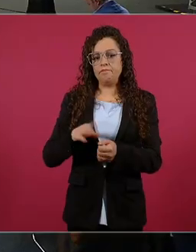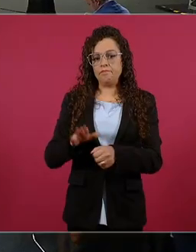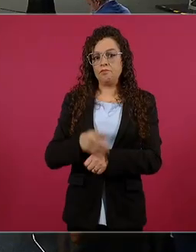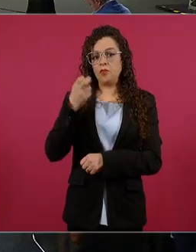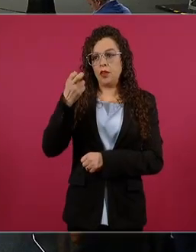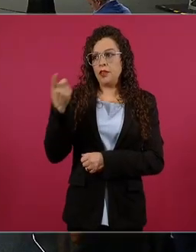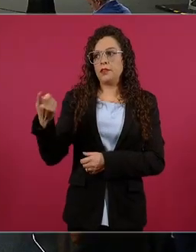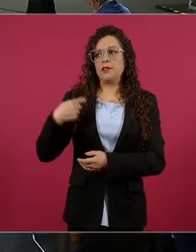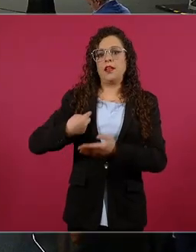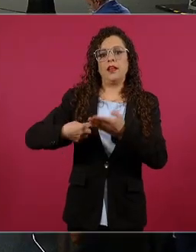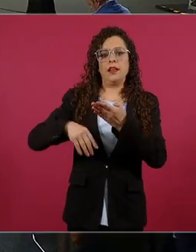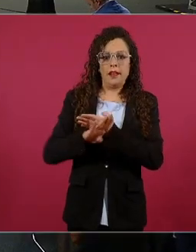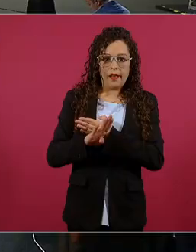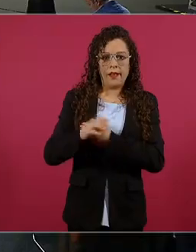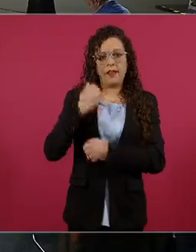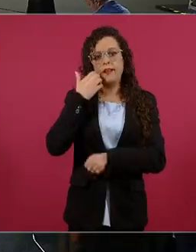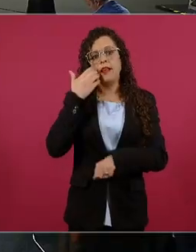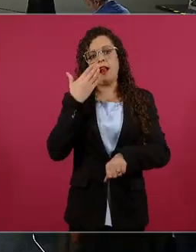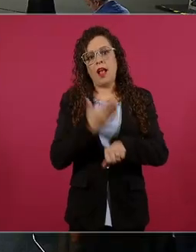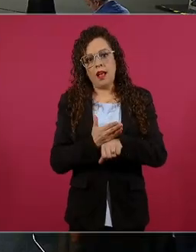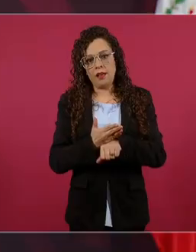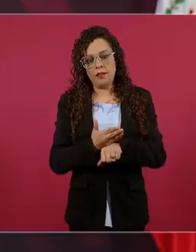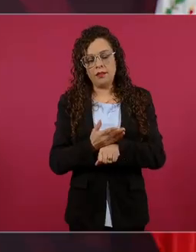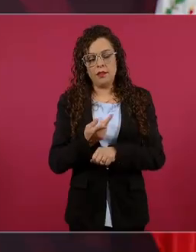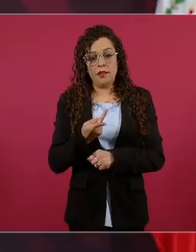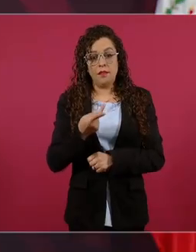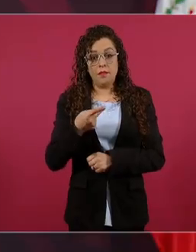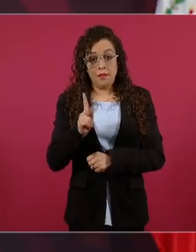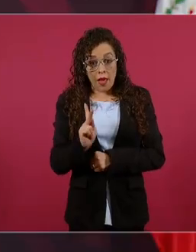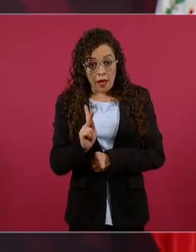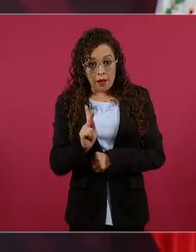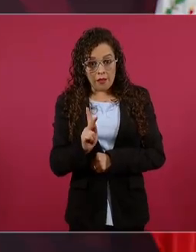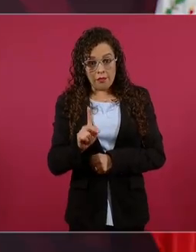nada más que ya el pueblo de México despertó,